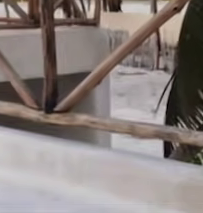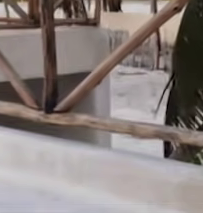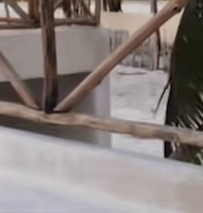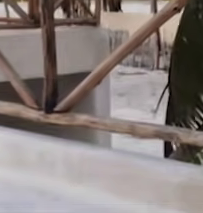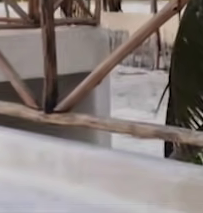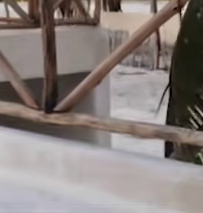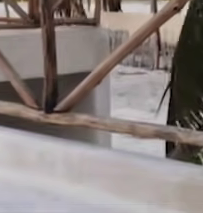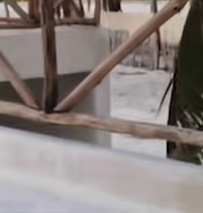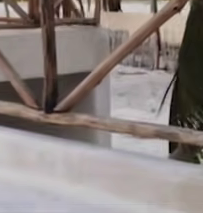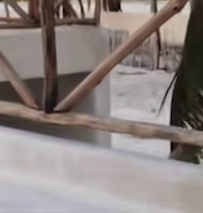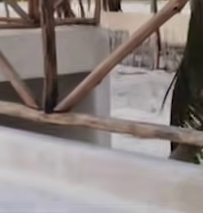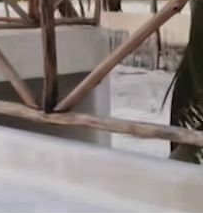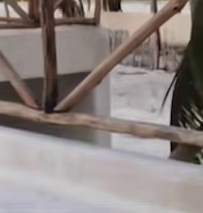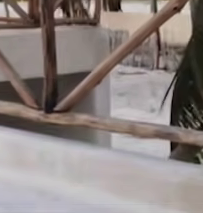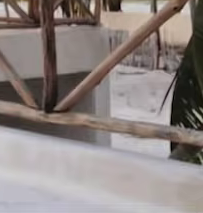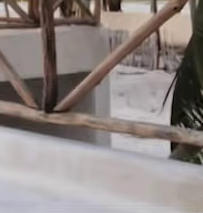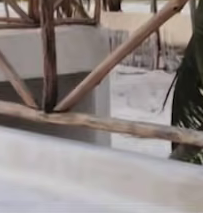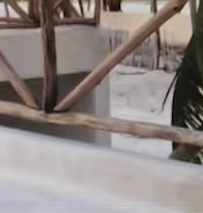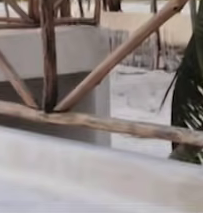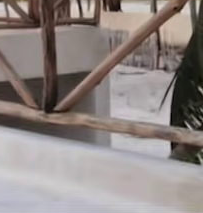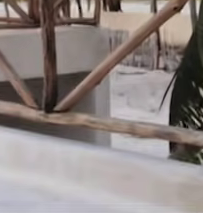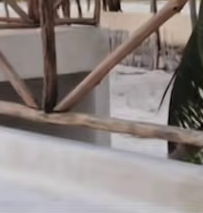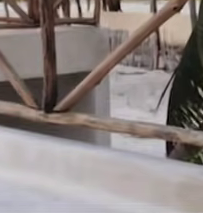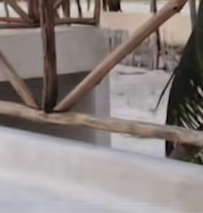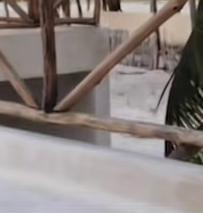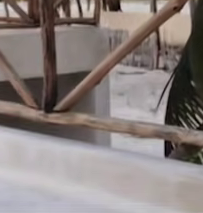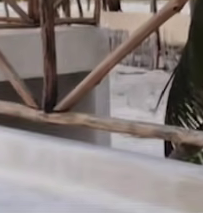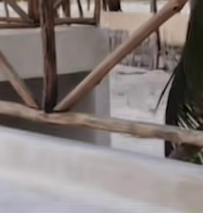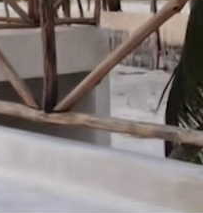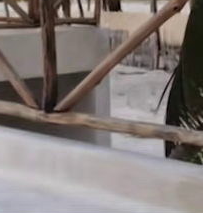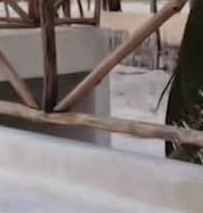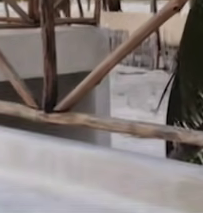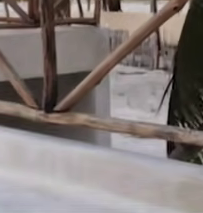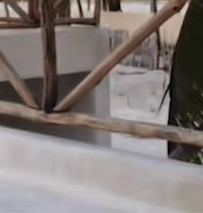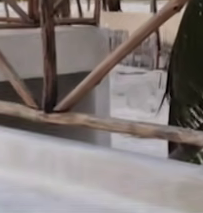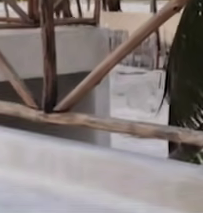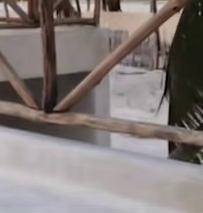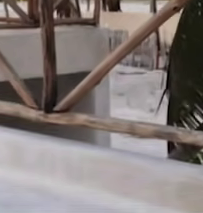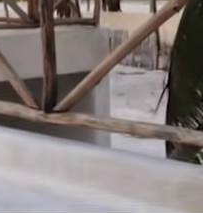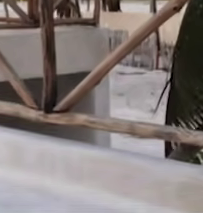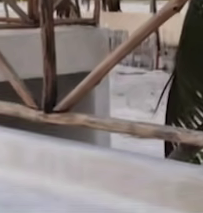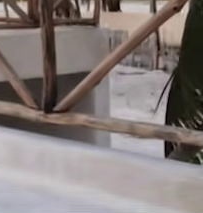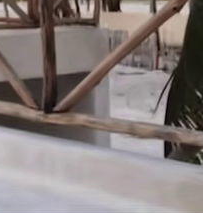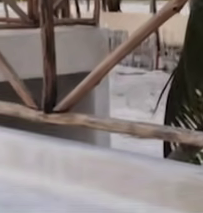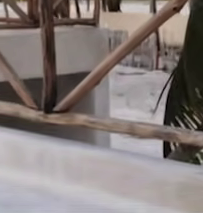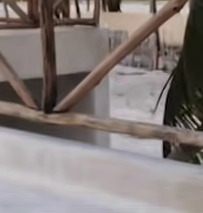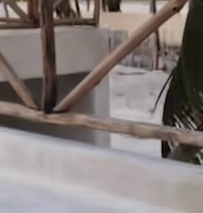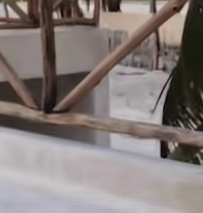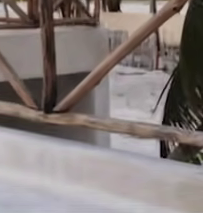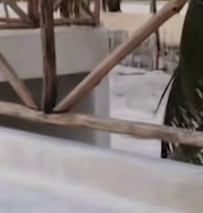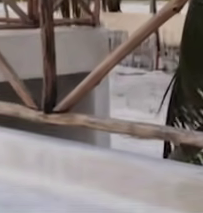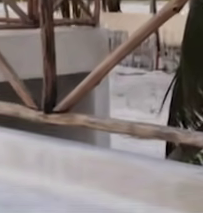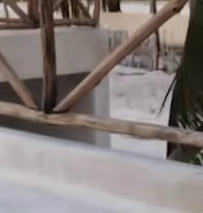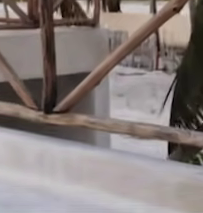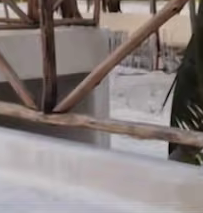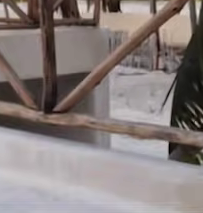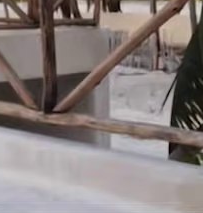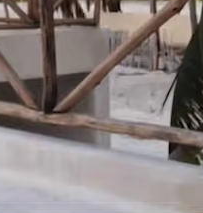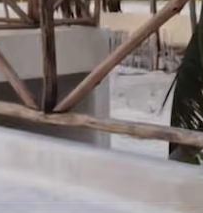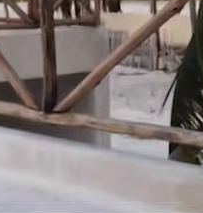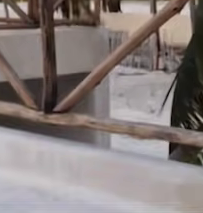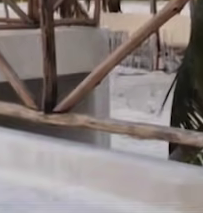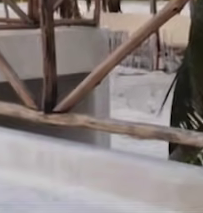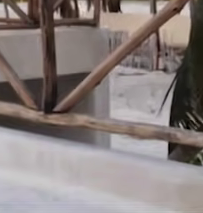Uno, dos, tres. Uno, dos, tres, uno, dos,